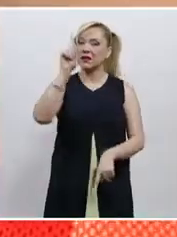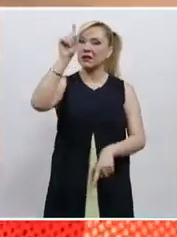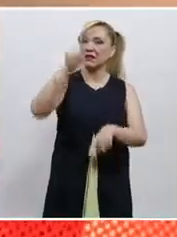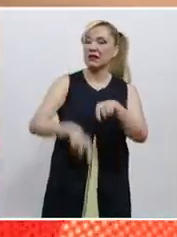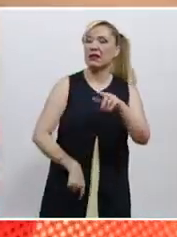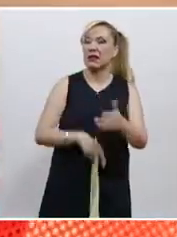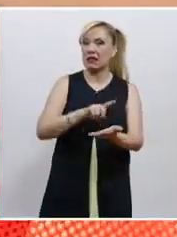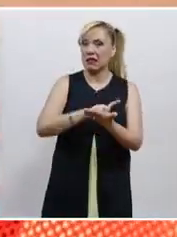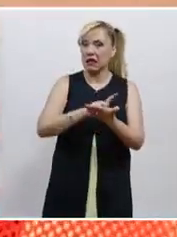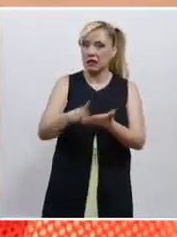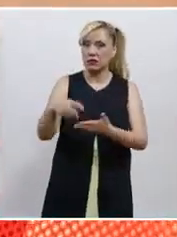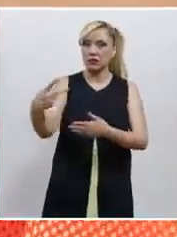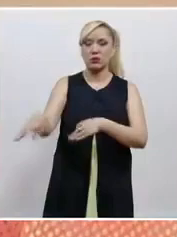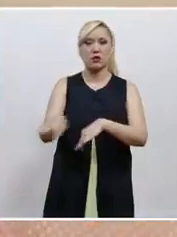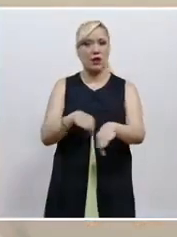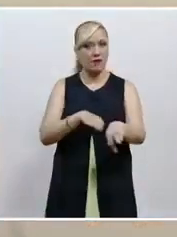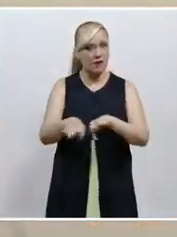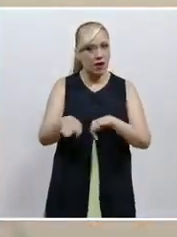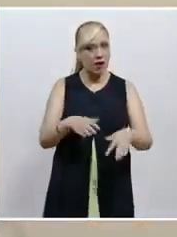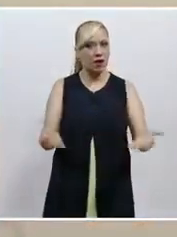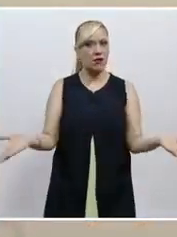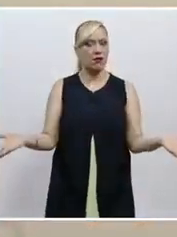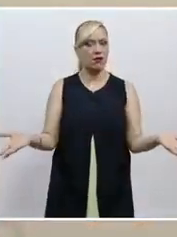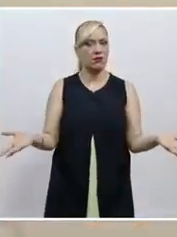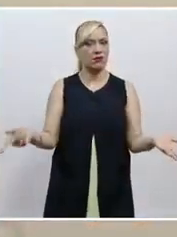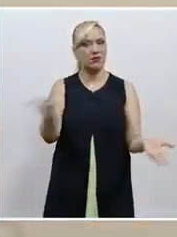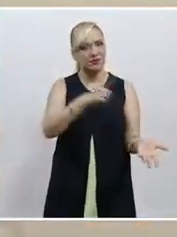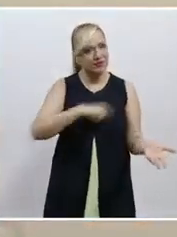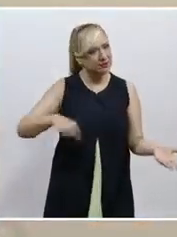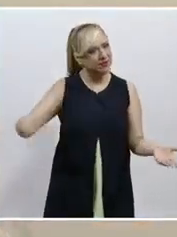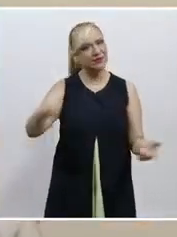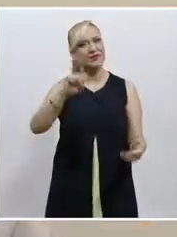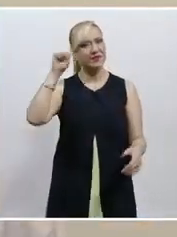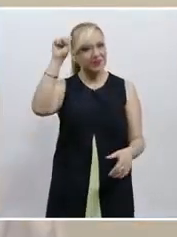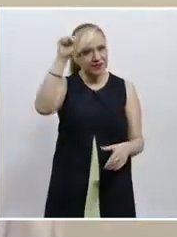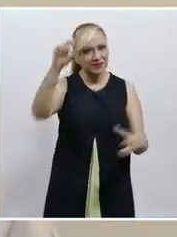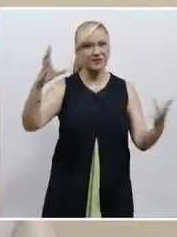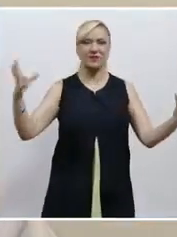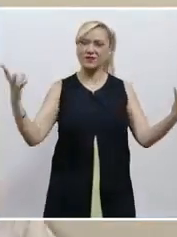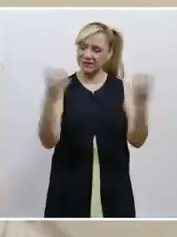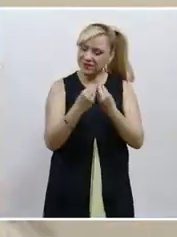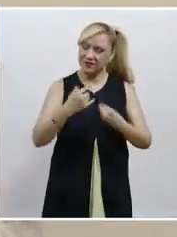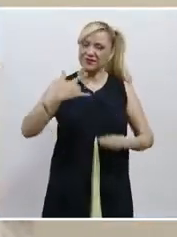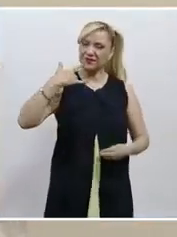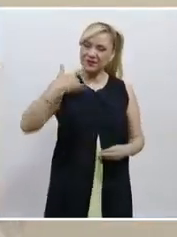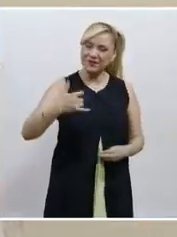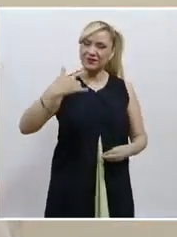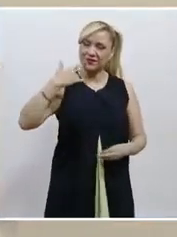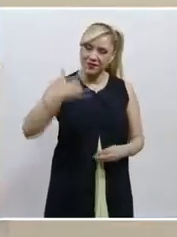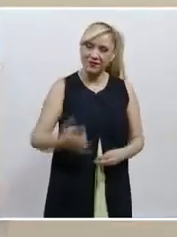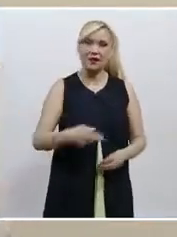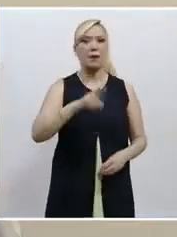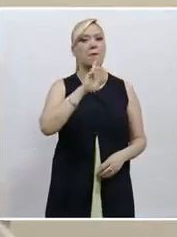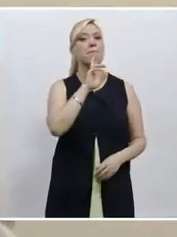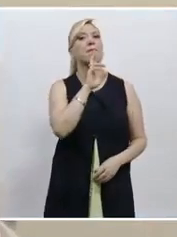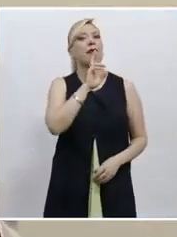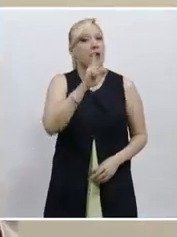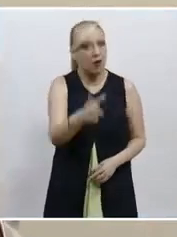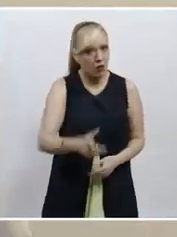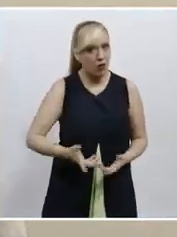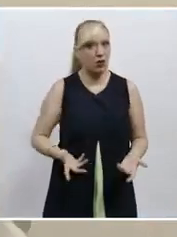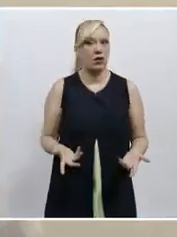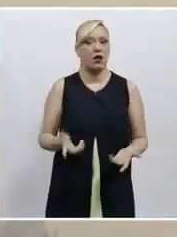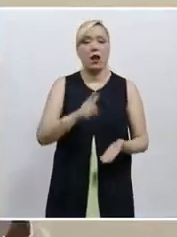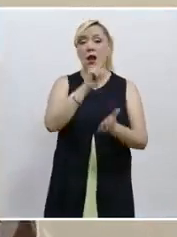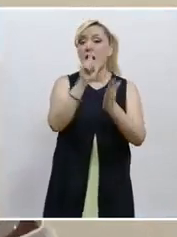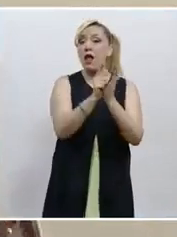derechos laborales y sociales. Luchen con sus organizaciones por mejorar. Recuerden ustedes que la ley establece que